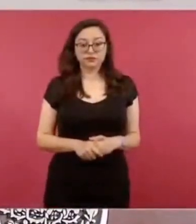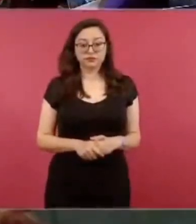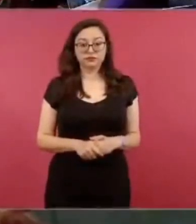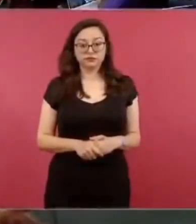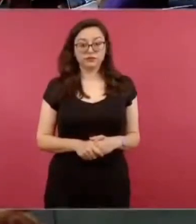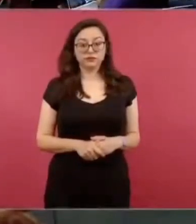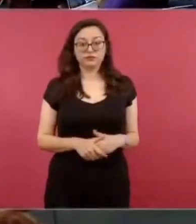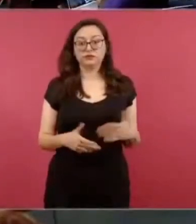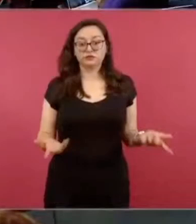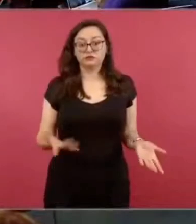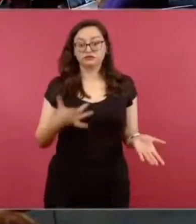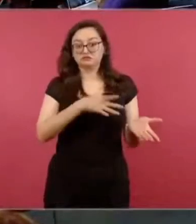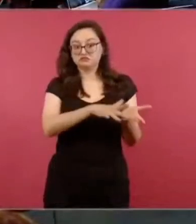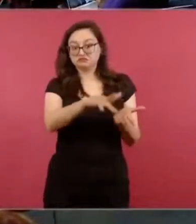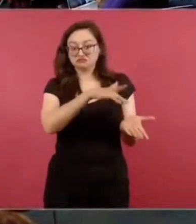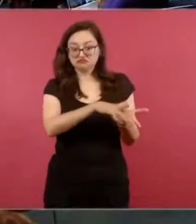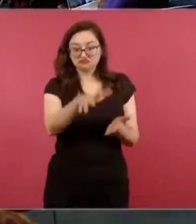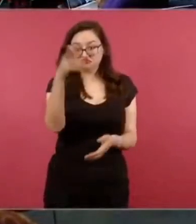apoyando a Porfirio Díaz,